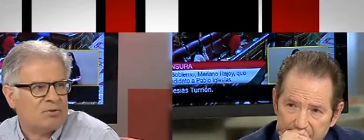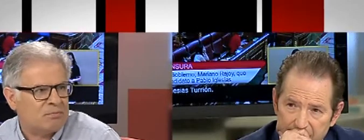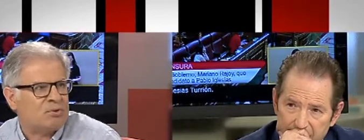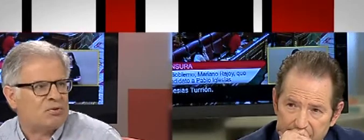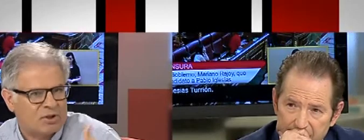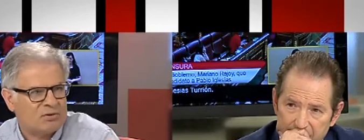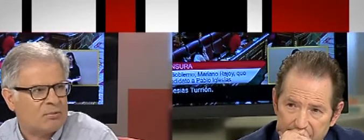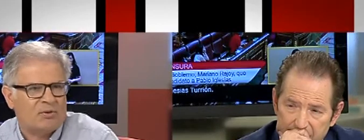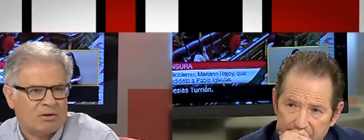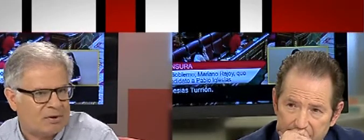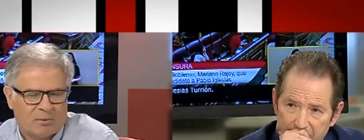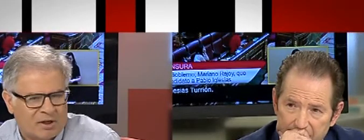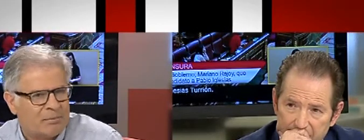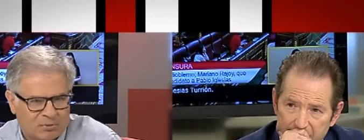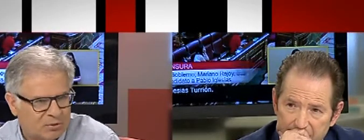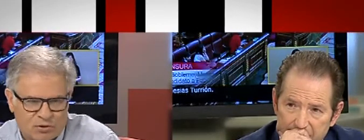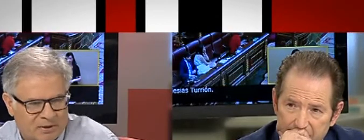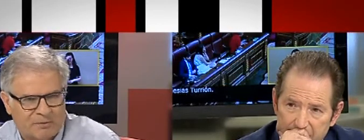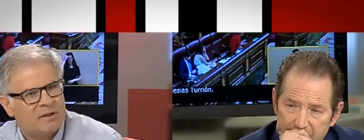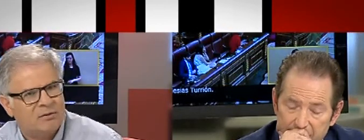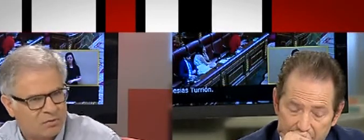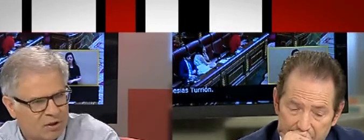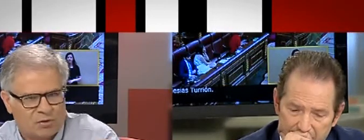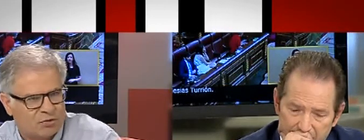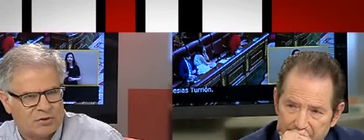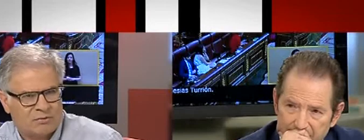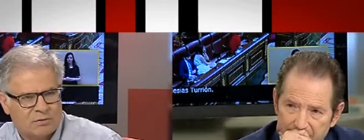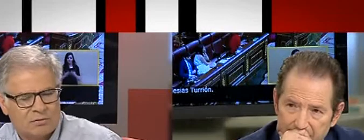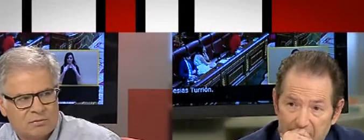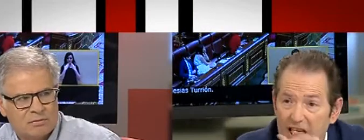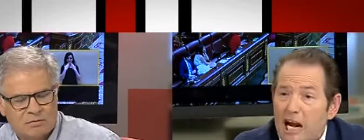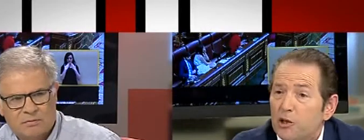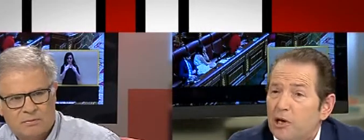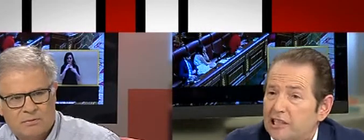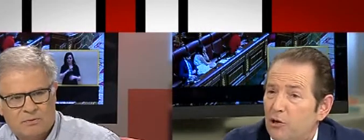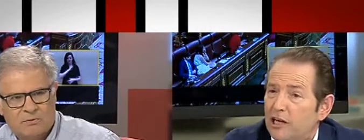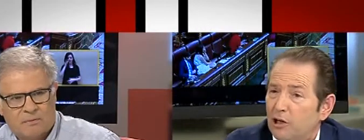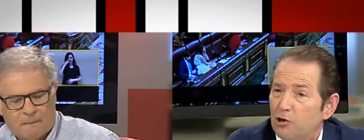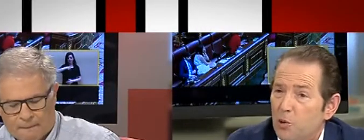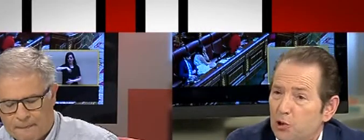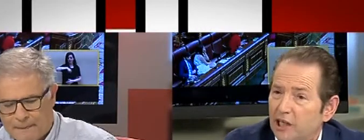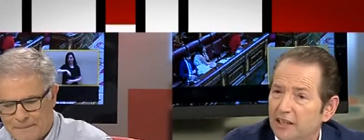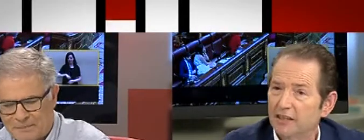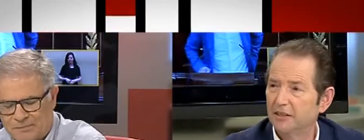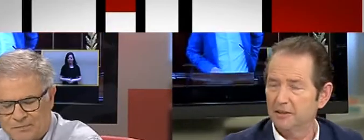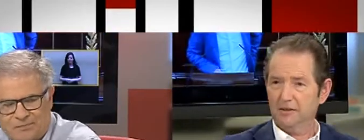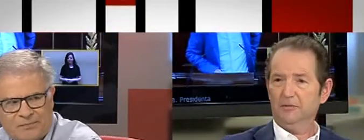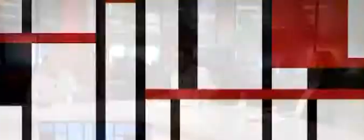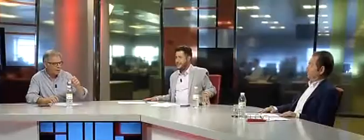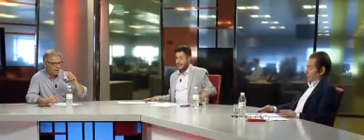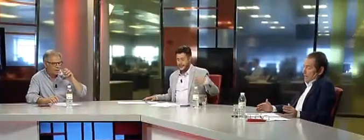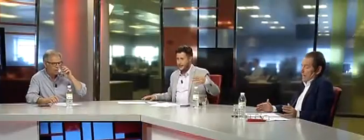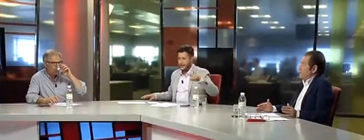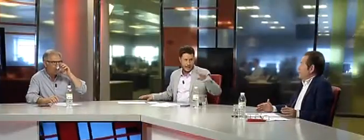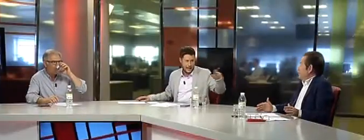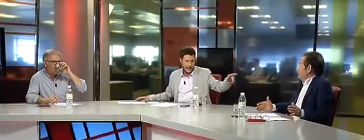convirtió en una segunda política del partido popular aprobó y todo estupendamente con logos y diez enteros enseguida ese ir a